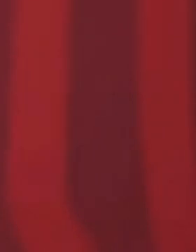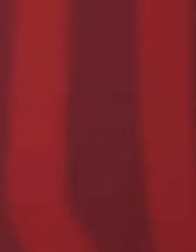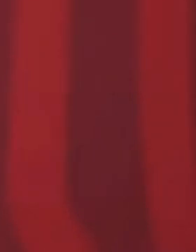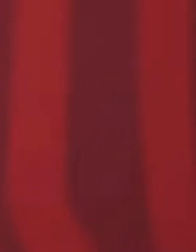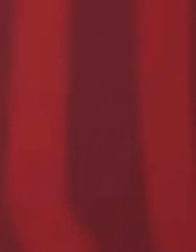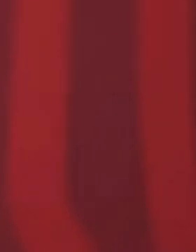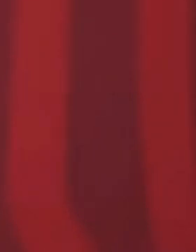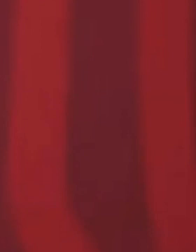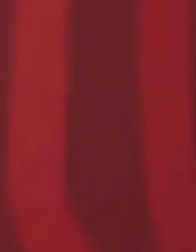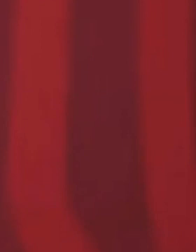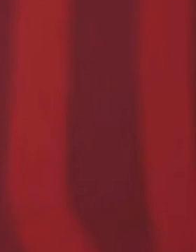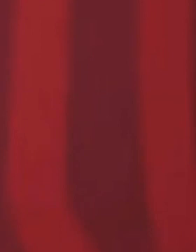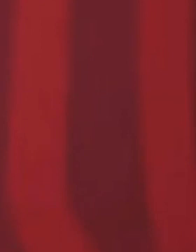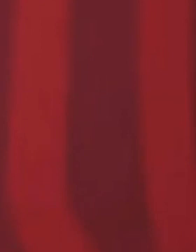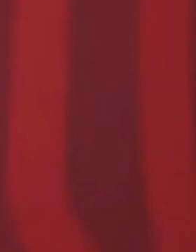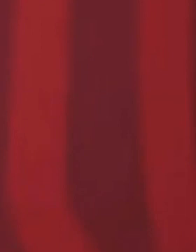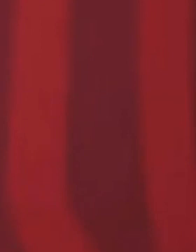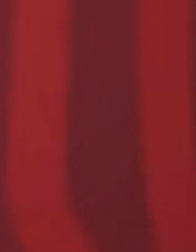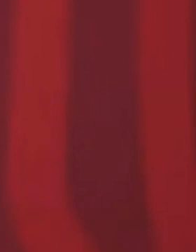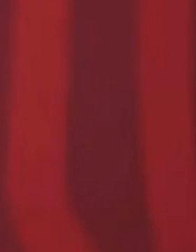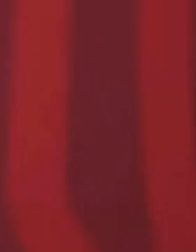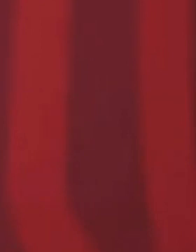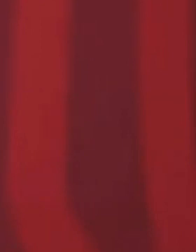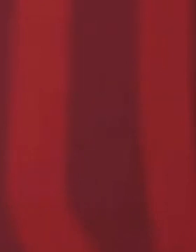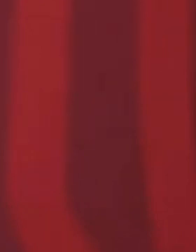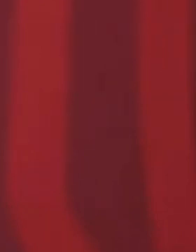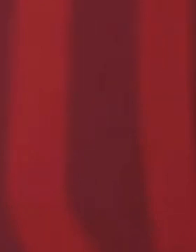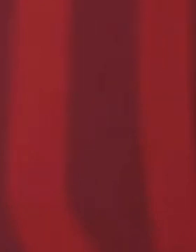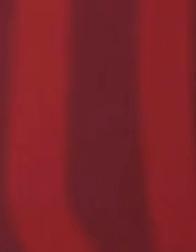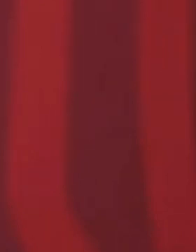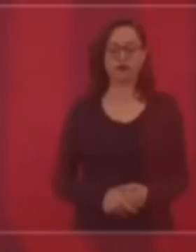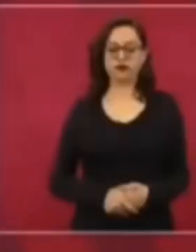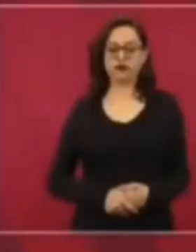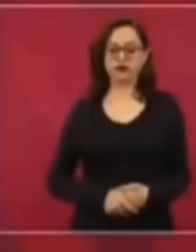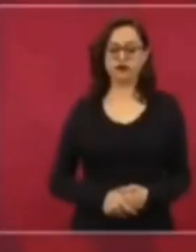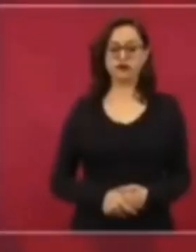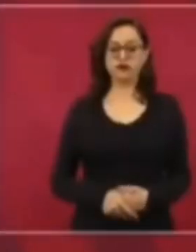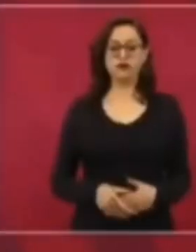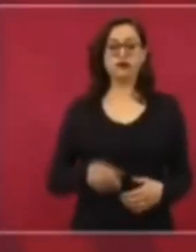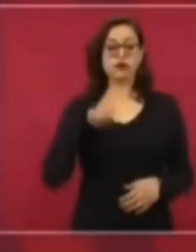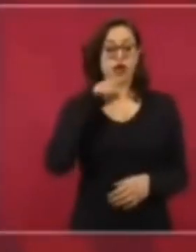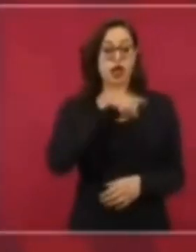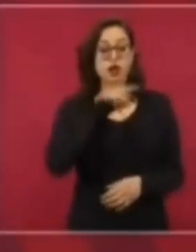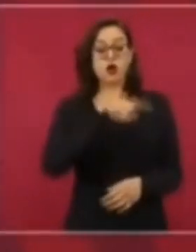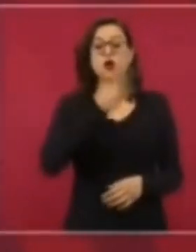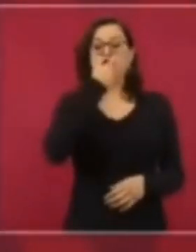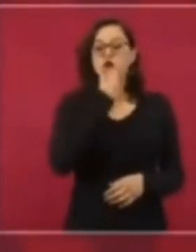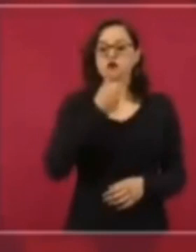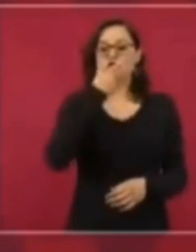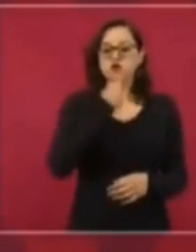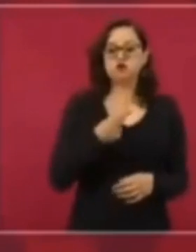los 200 años de la independencia, una serie conmemorativa